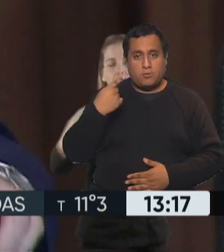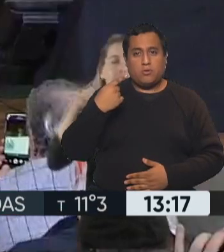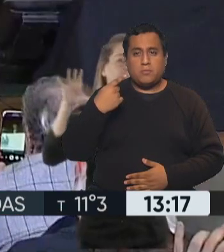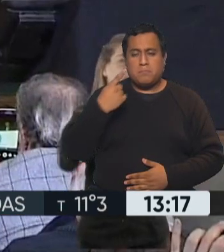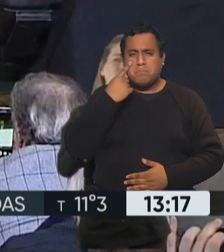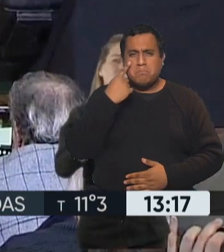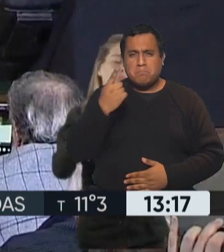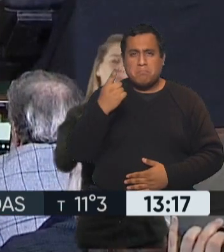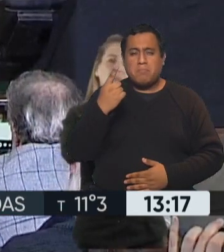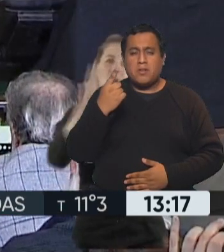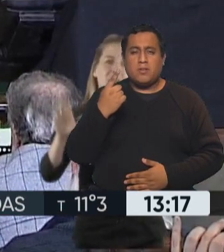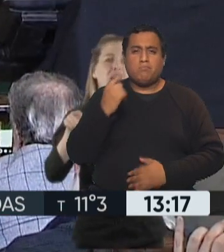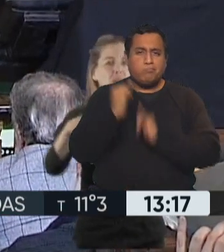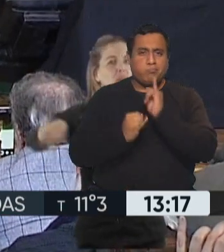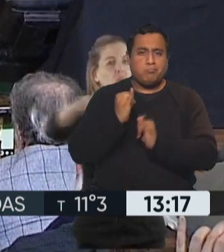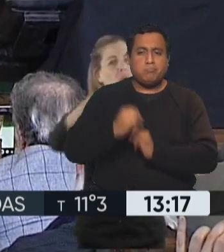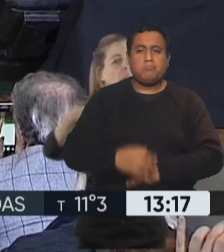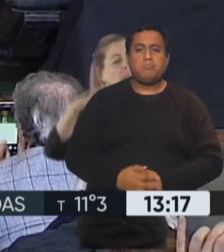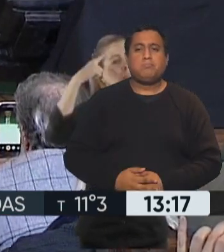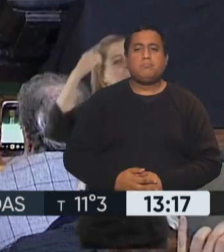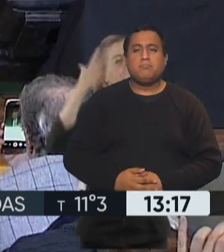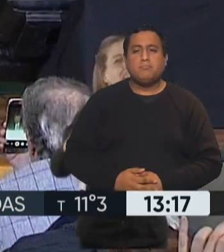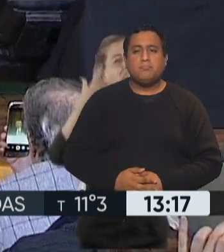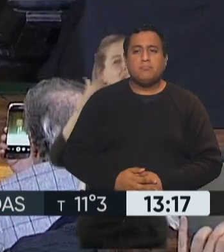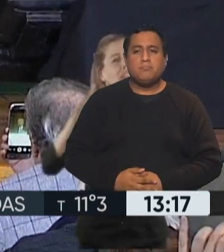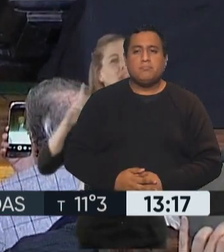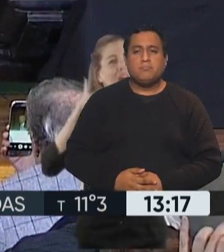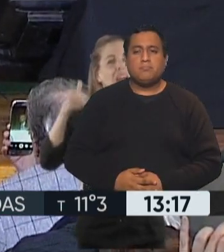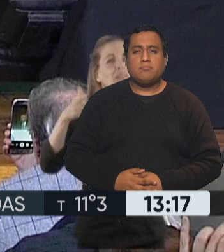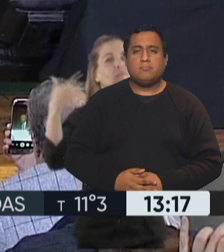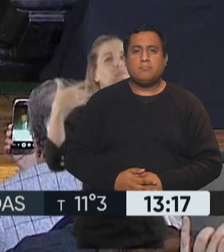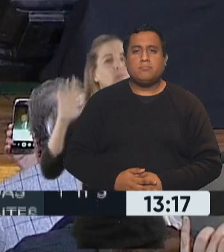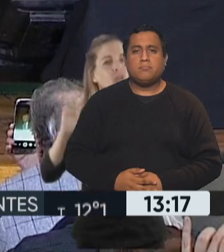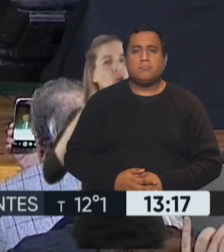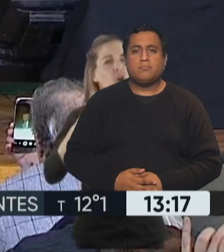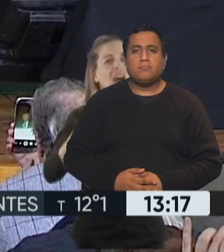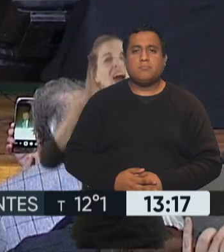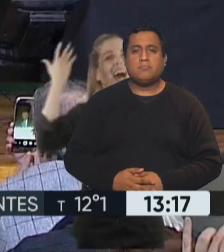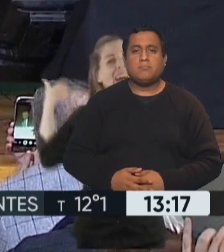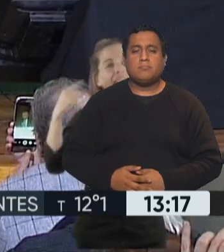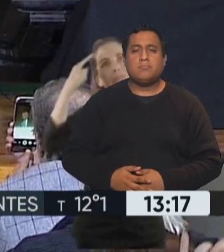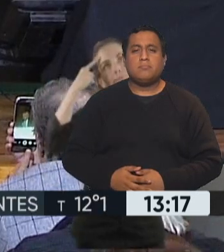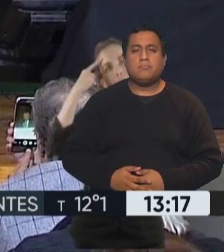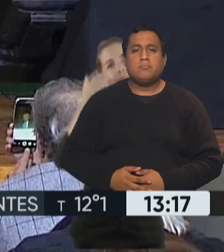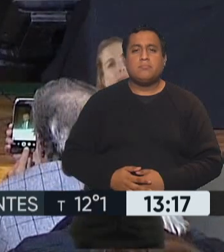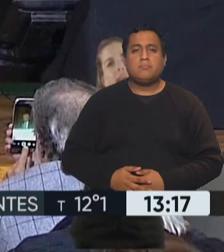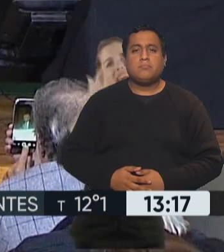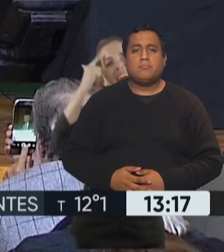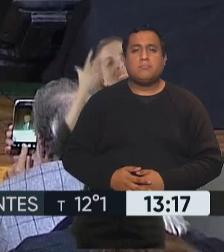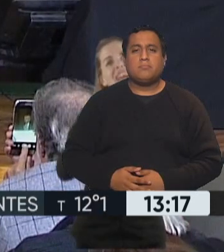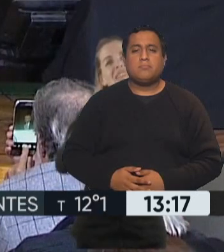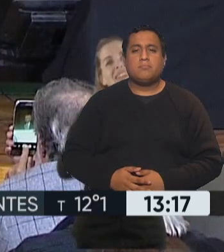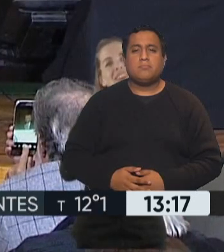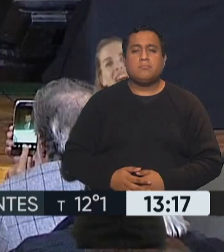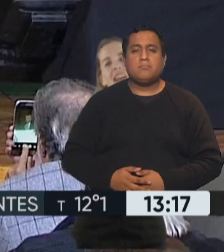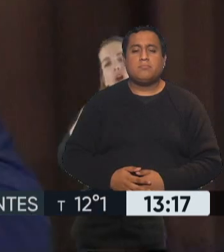Escuchamos la palabra del primer mandatario. Que bien vale la pena hacer. Yo ayer traté también de llamar a la reflexión en un discurso